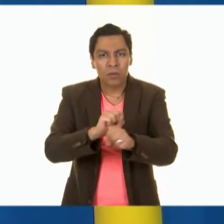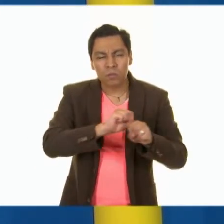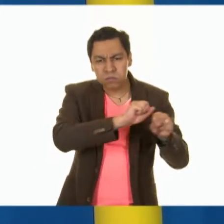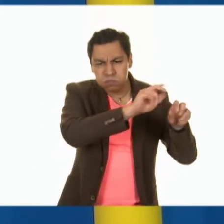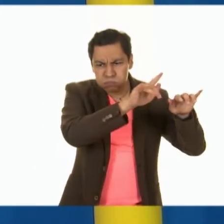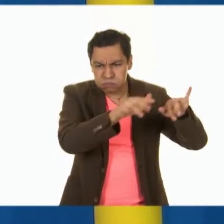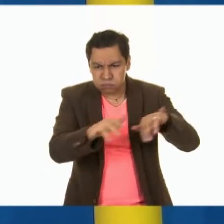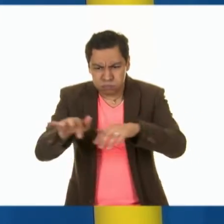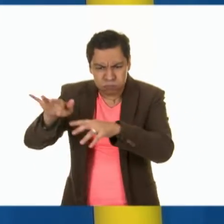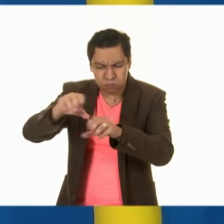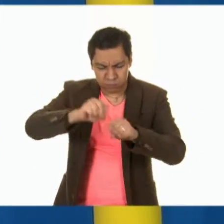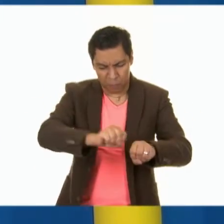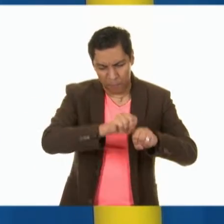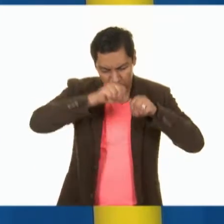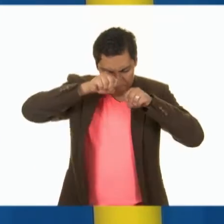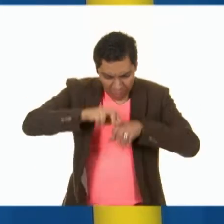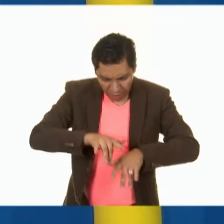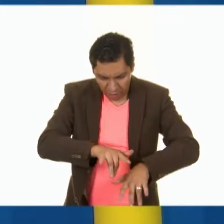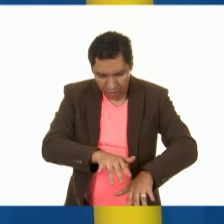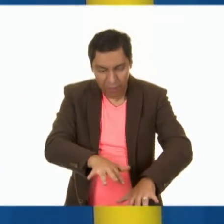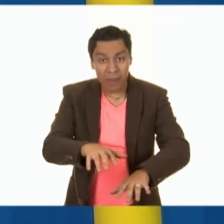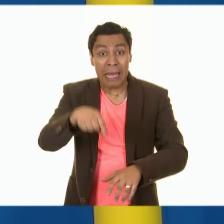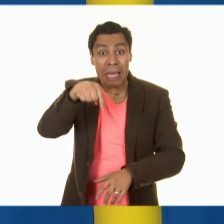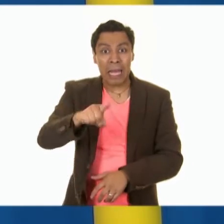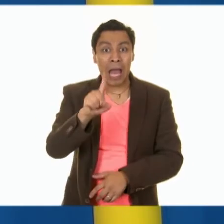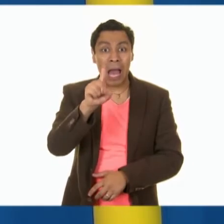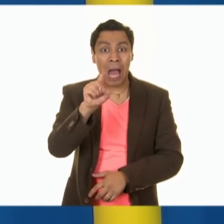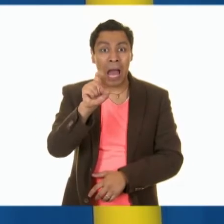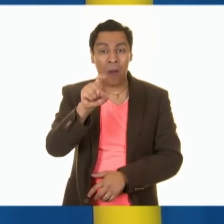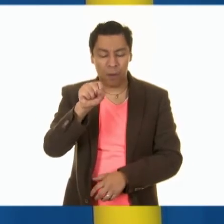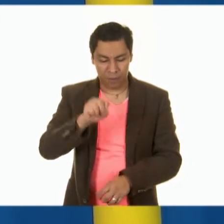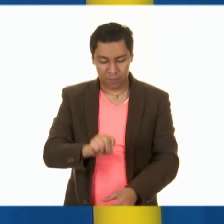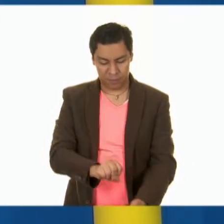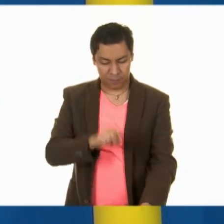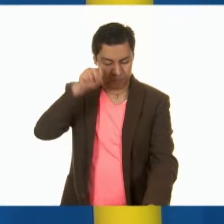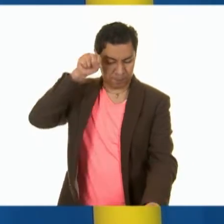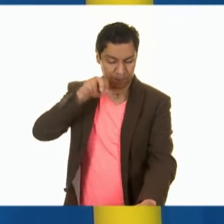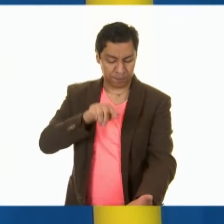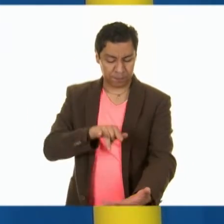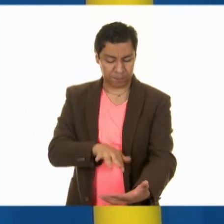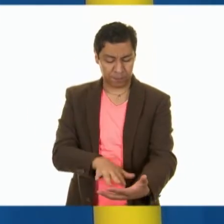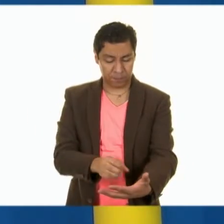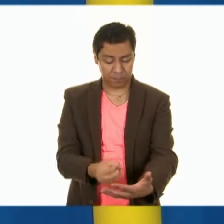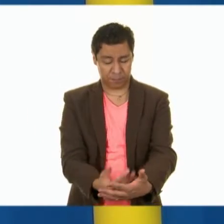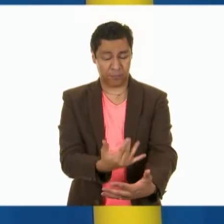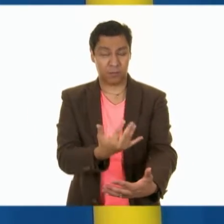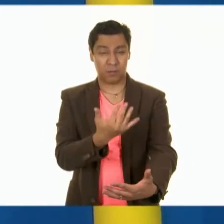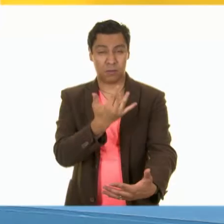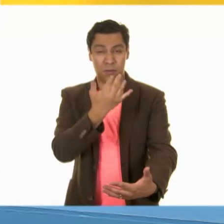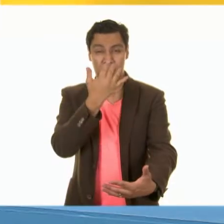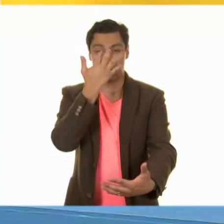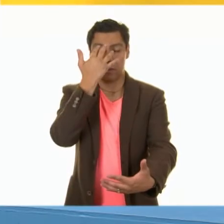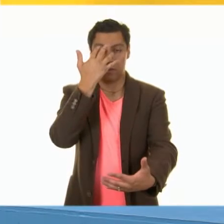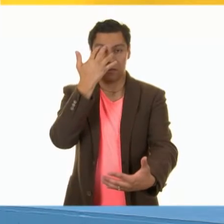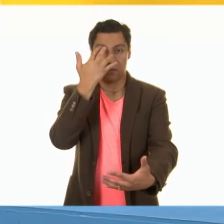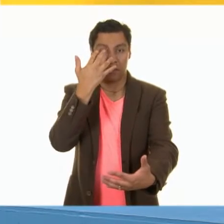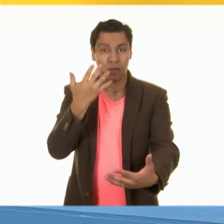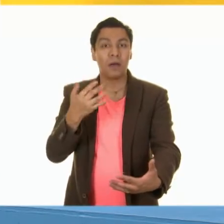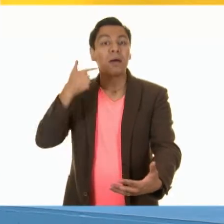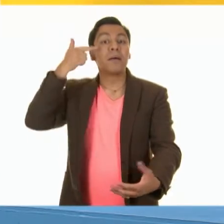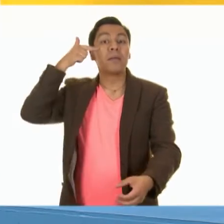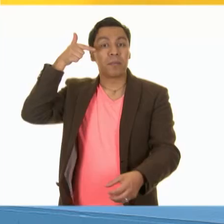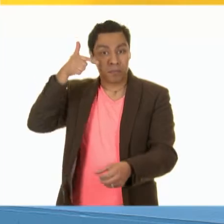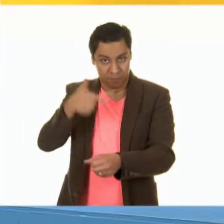agua y sucede que es ahí en donde la mayoría de los ojos evolucionaron hace millones de años. ¡Wow!